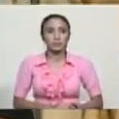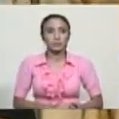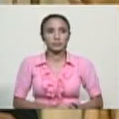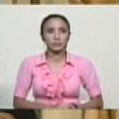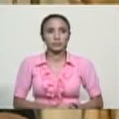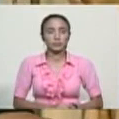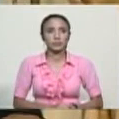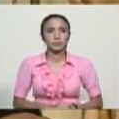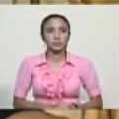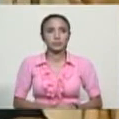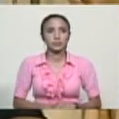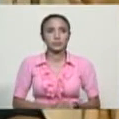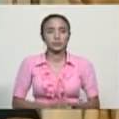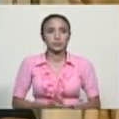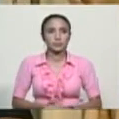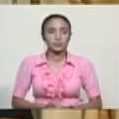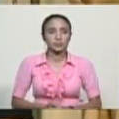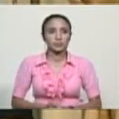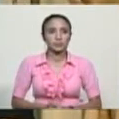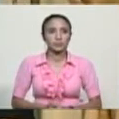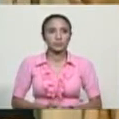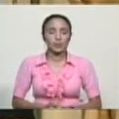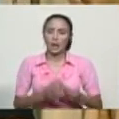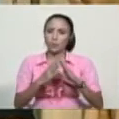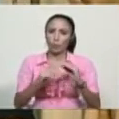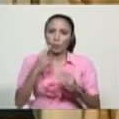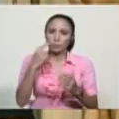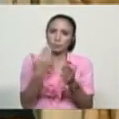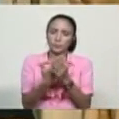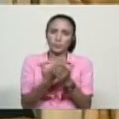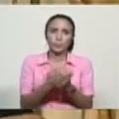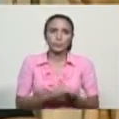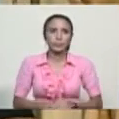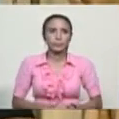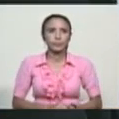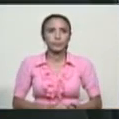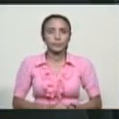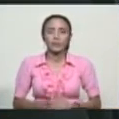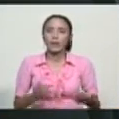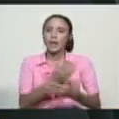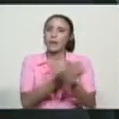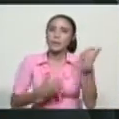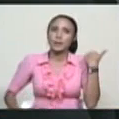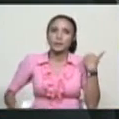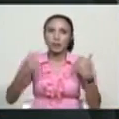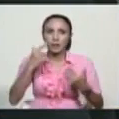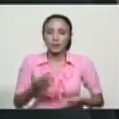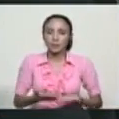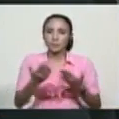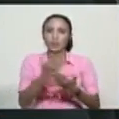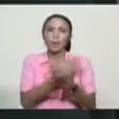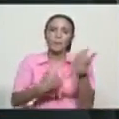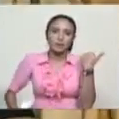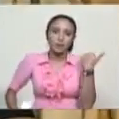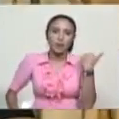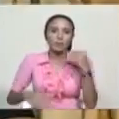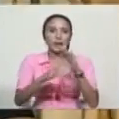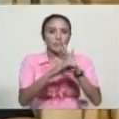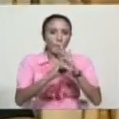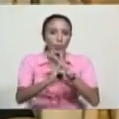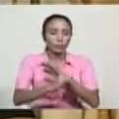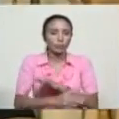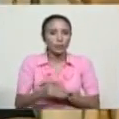Frías, Adán Coromoto Chávez Frías, presidente de la Comisión Internacional de la Asamblea Constituyente